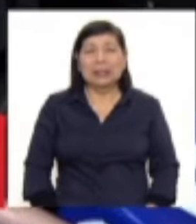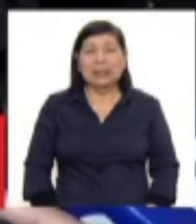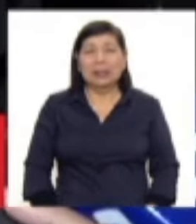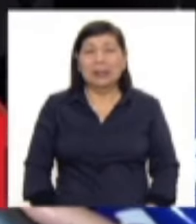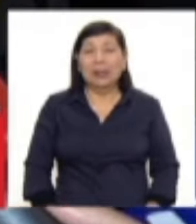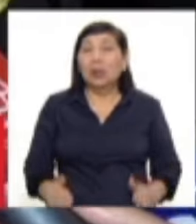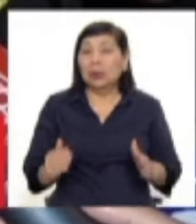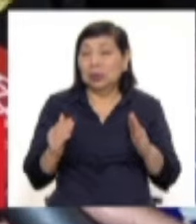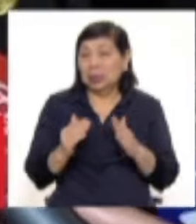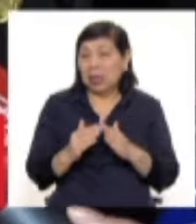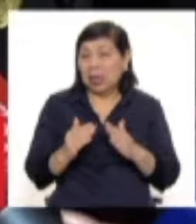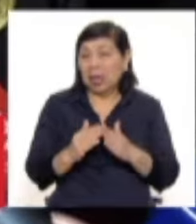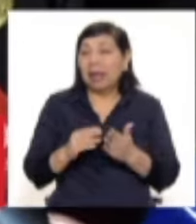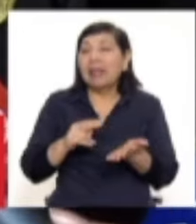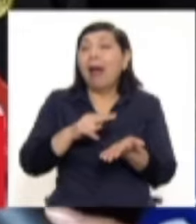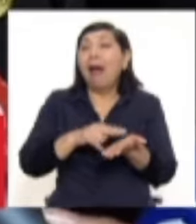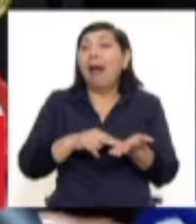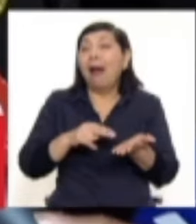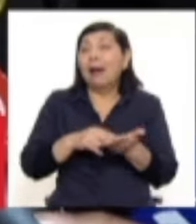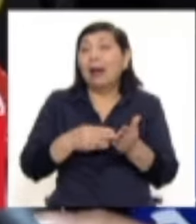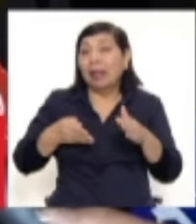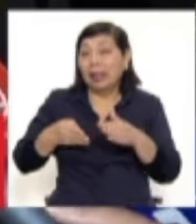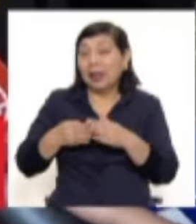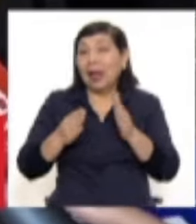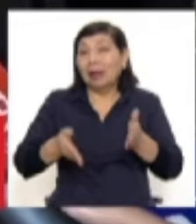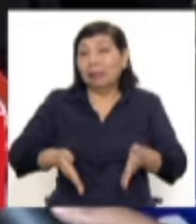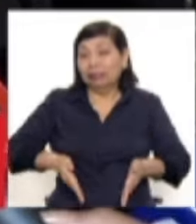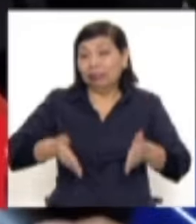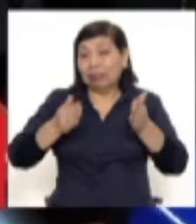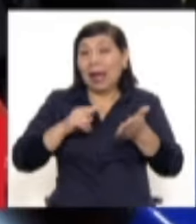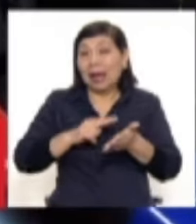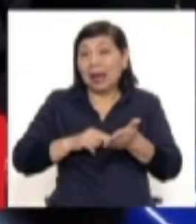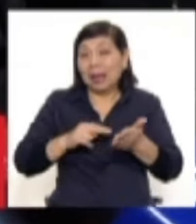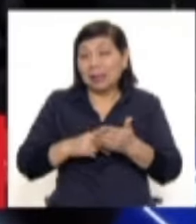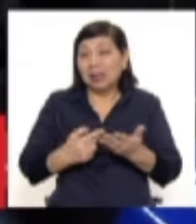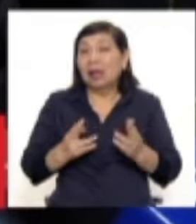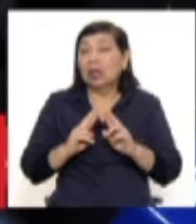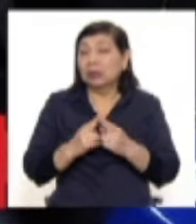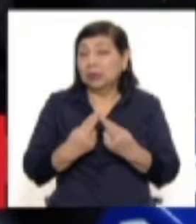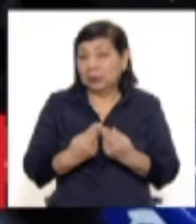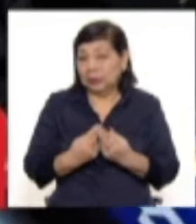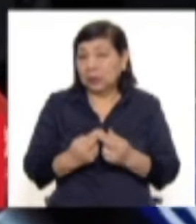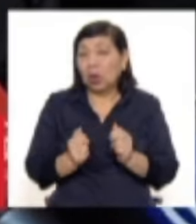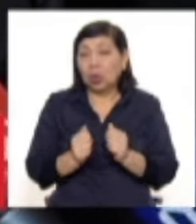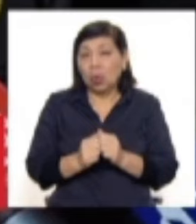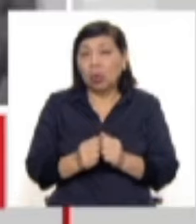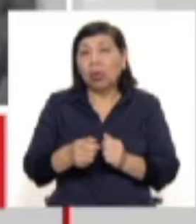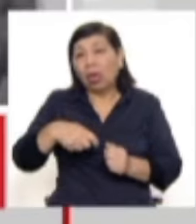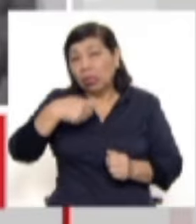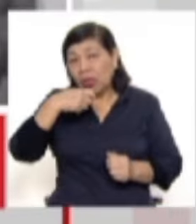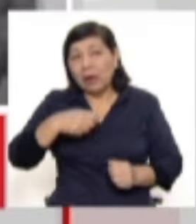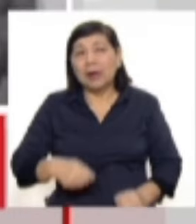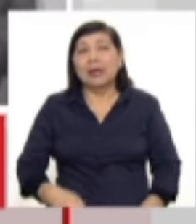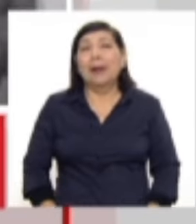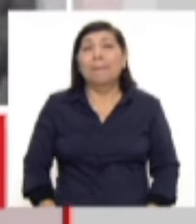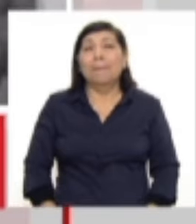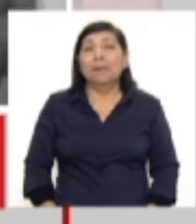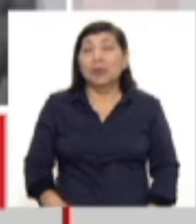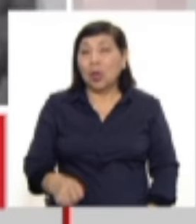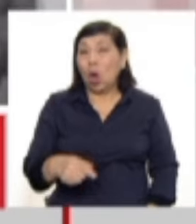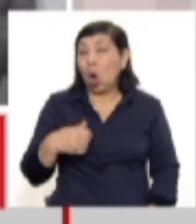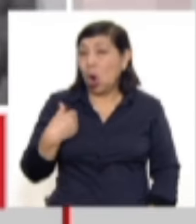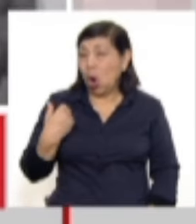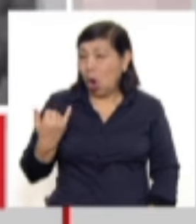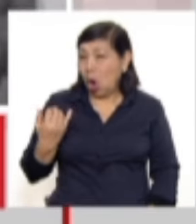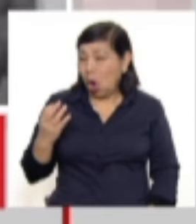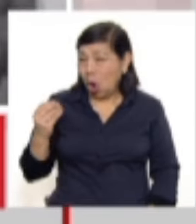Es una casa que ellos han alquilado, un departamento, un ambiente donde se reúnen y consumen droga. Estos muchachos